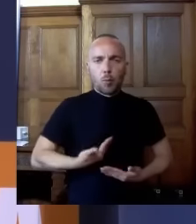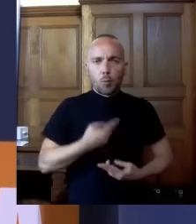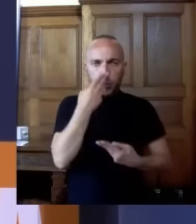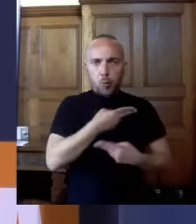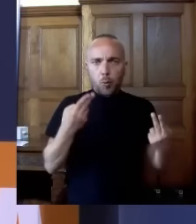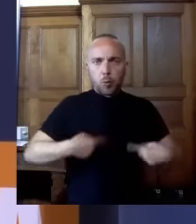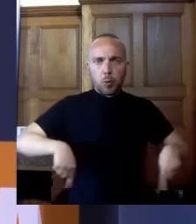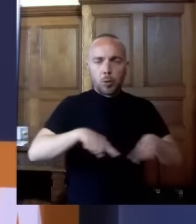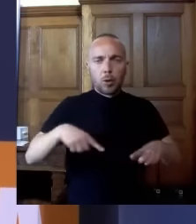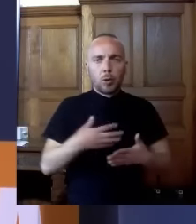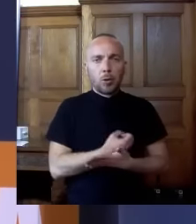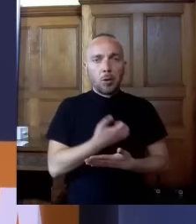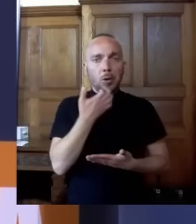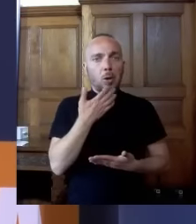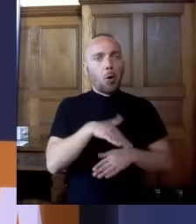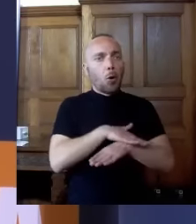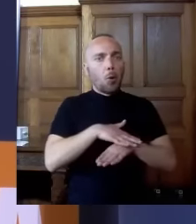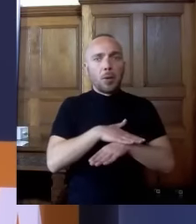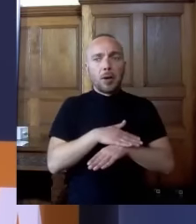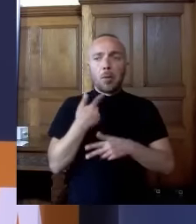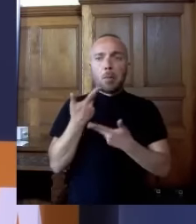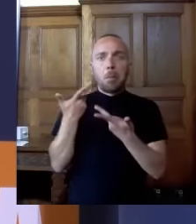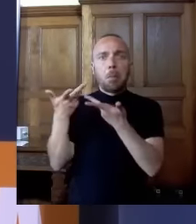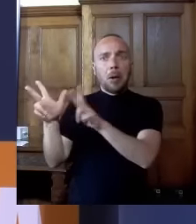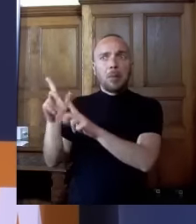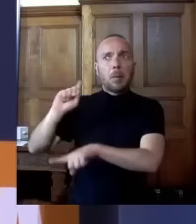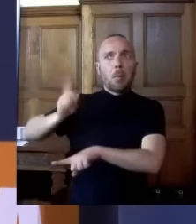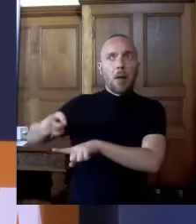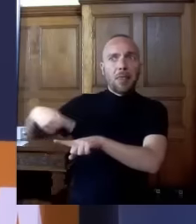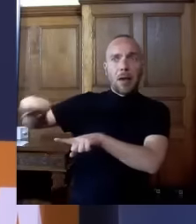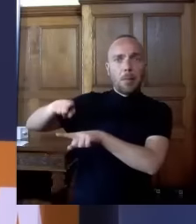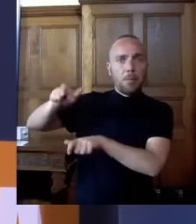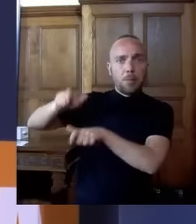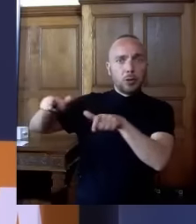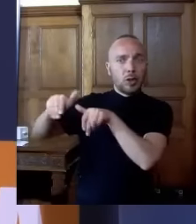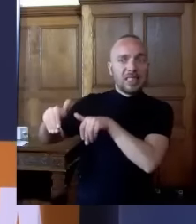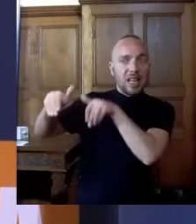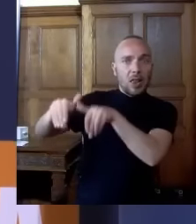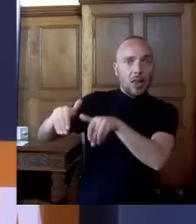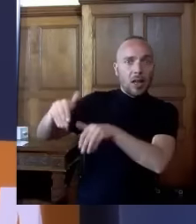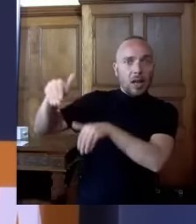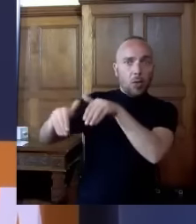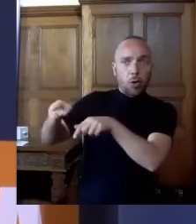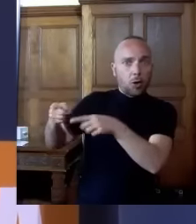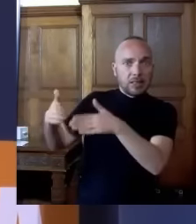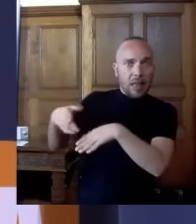más incompetente que aquel que permite que manden Quienes no se presentan a las